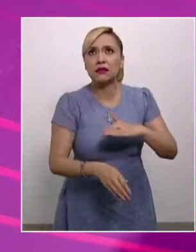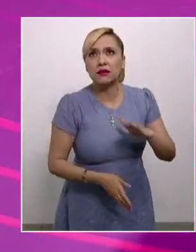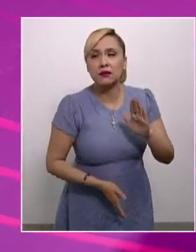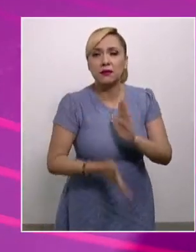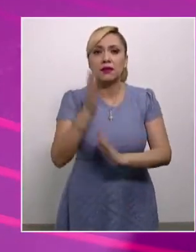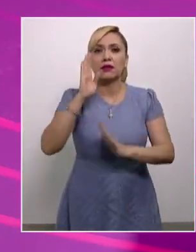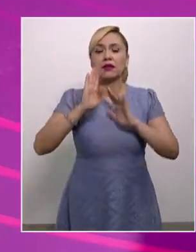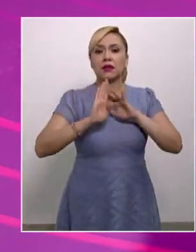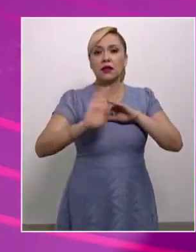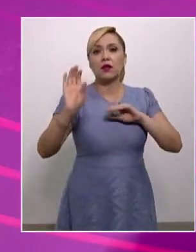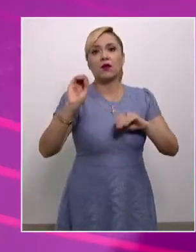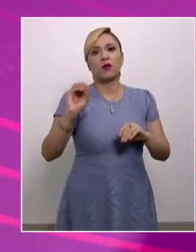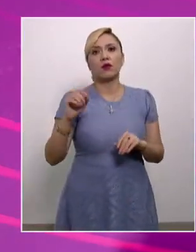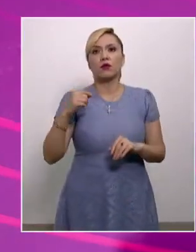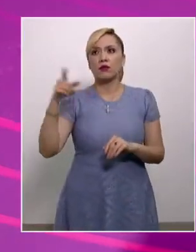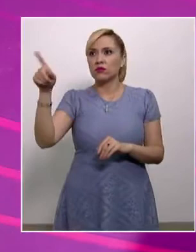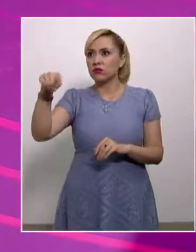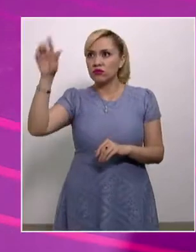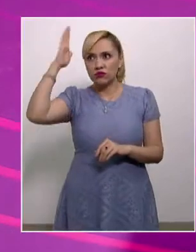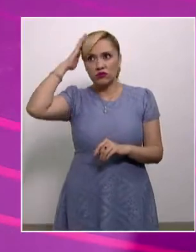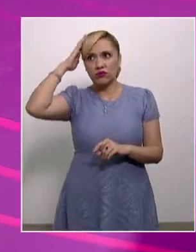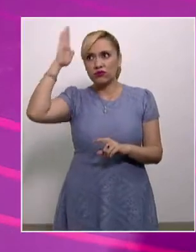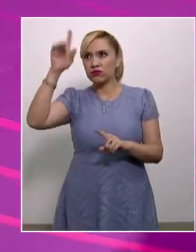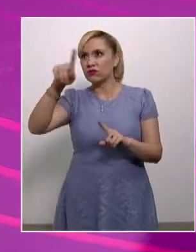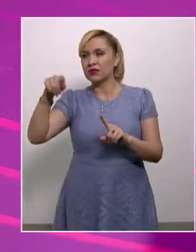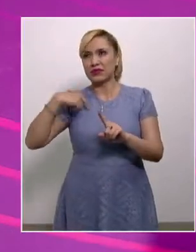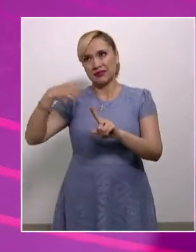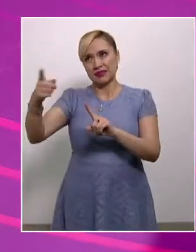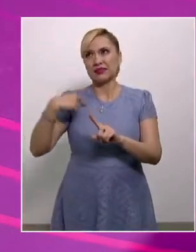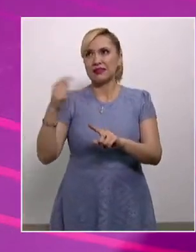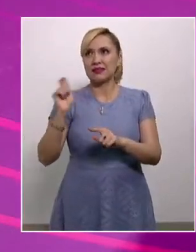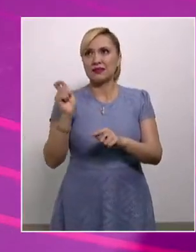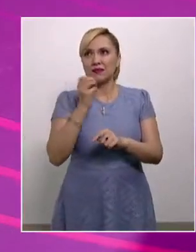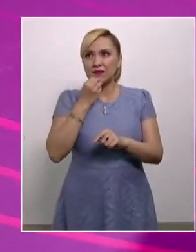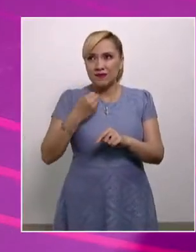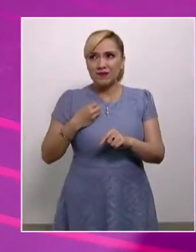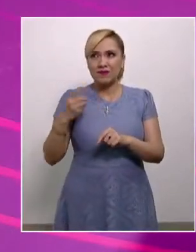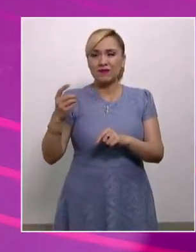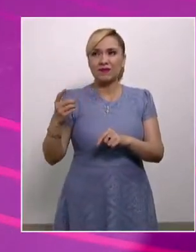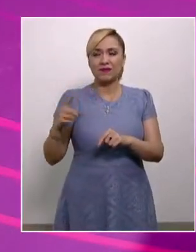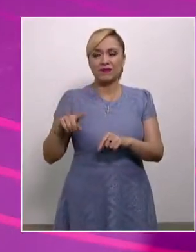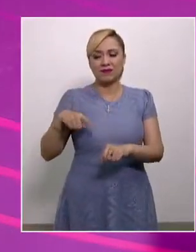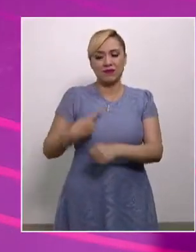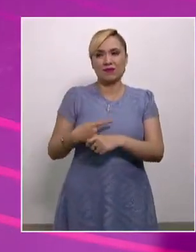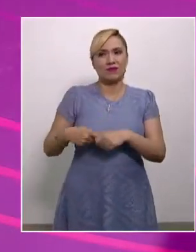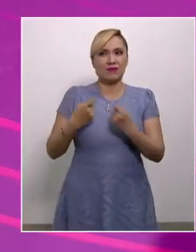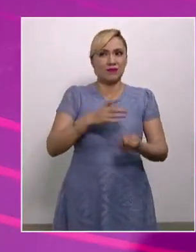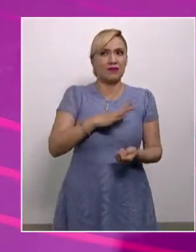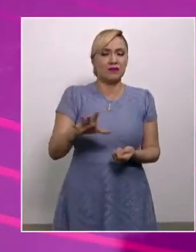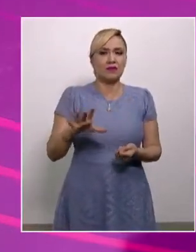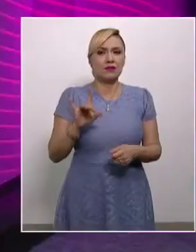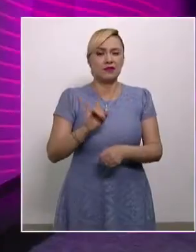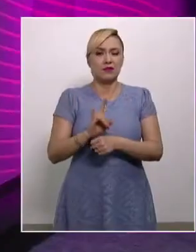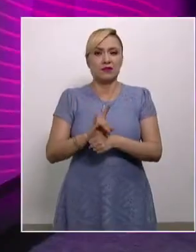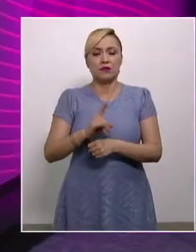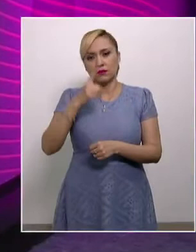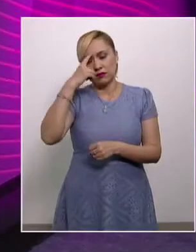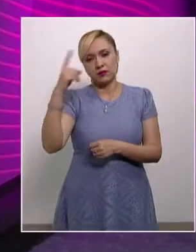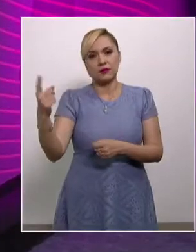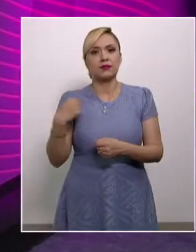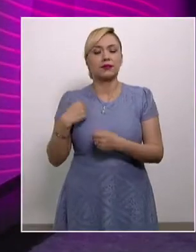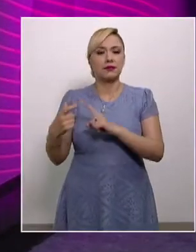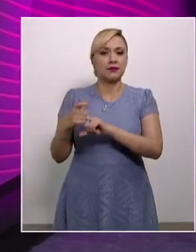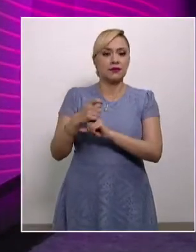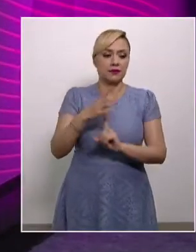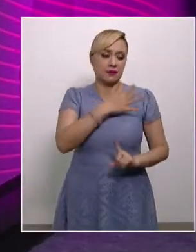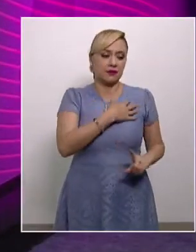hago novia del líder de esos 5 para que solo me viole uno, me hago la novia del pollero, o para tener un poco de trato preferencial para mí,